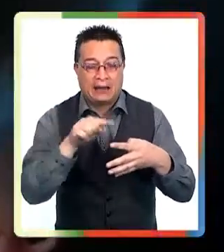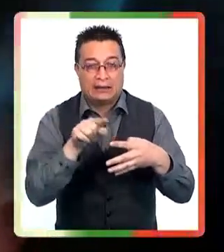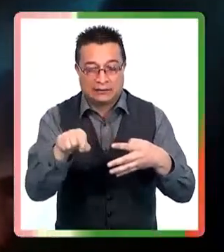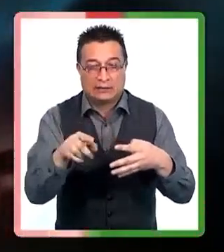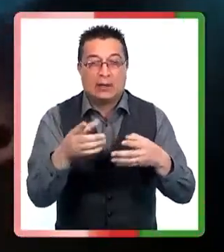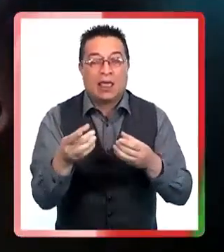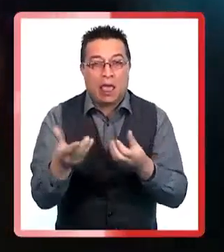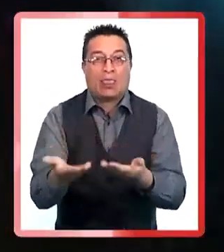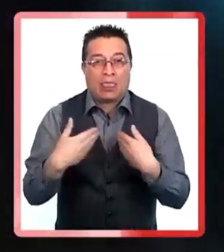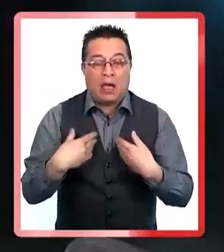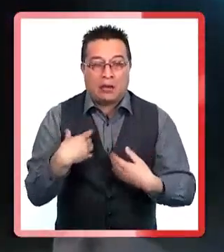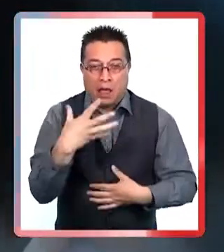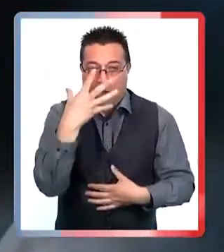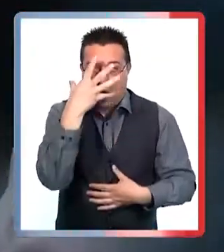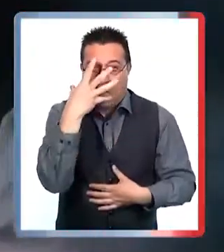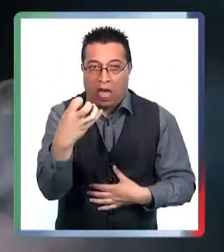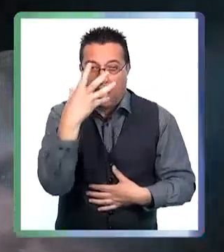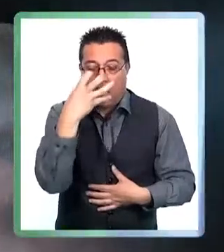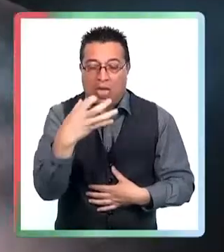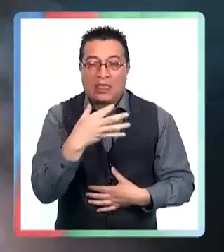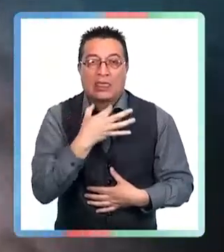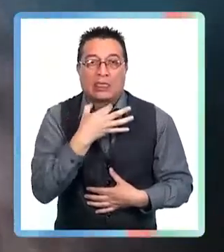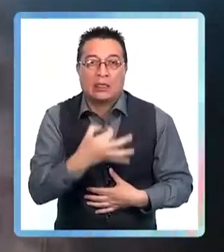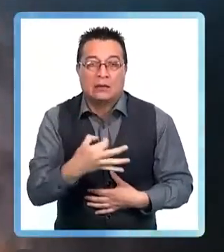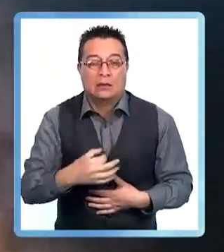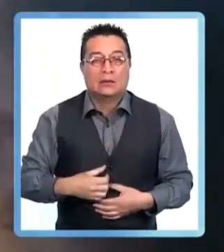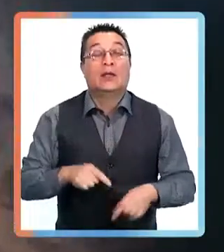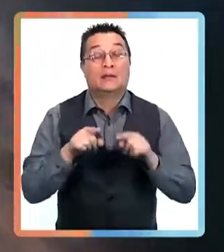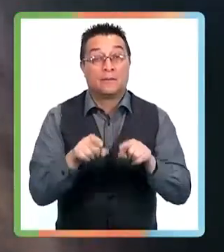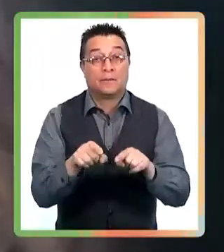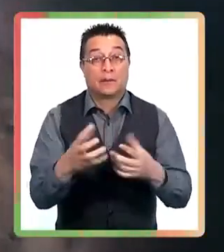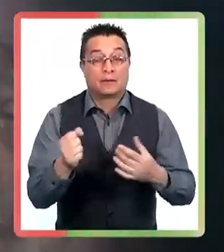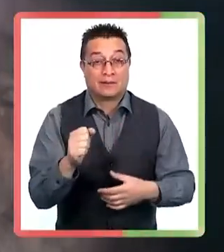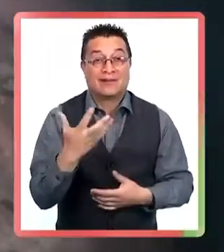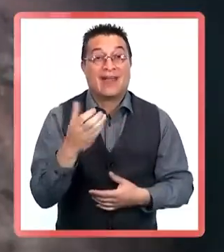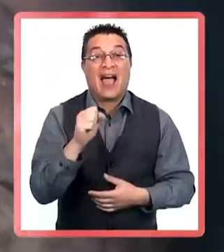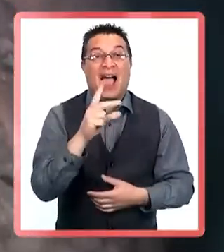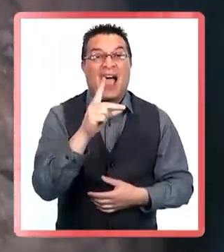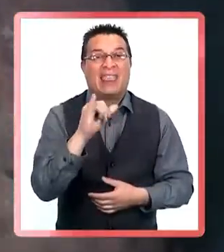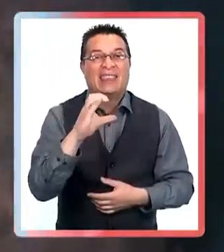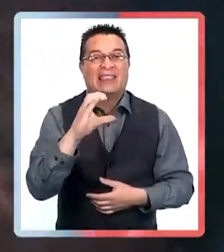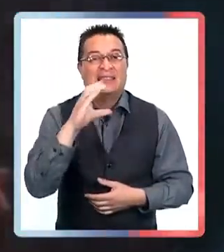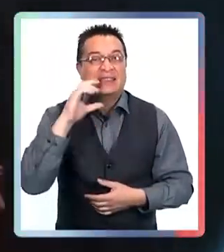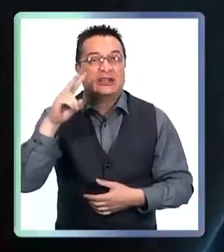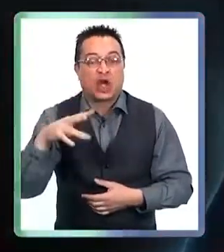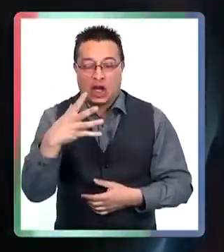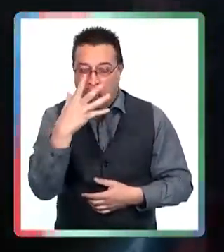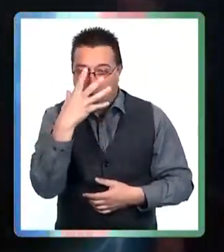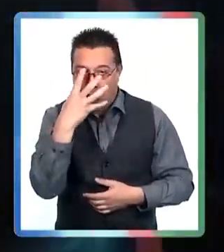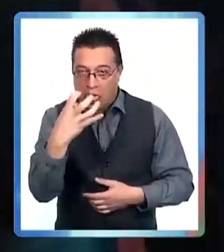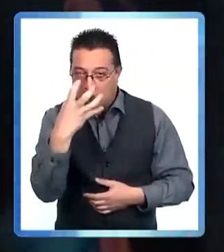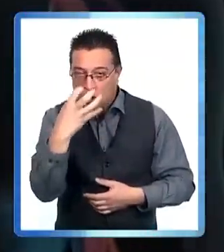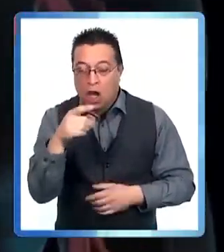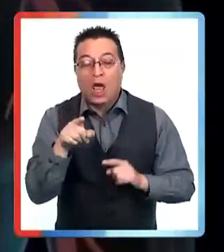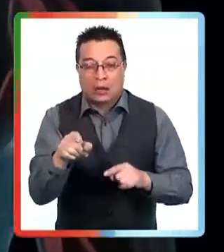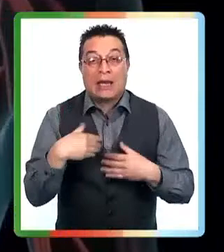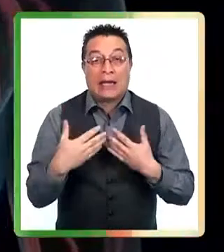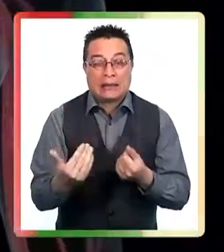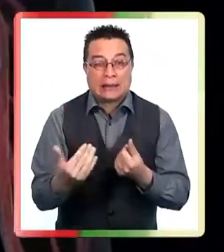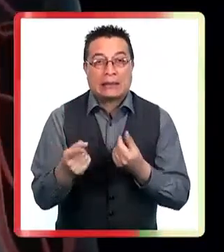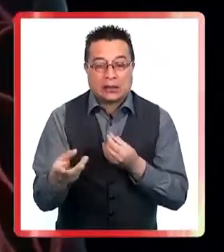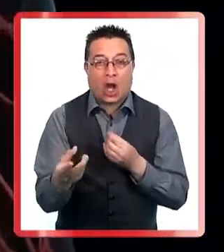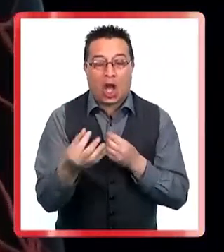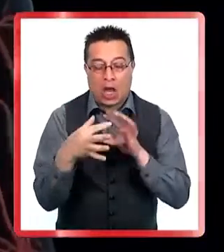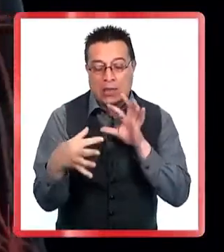produce un efecto adictivo. Adicción significa que yo necesito una cierta cantidad de